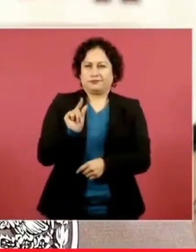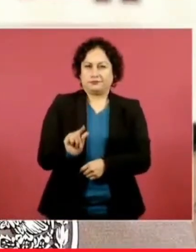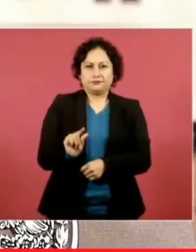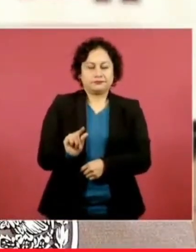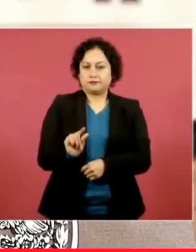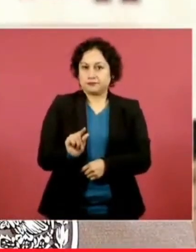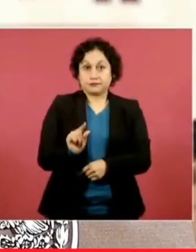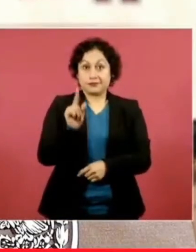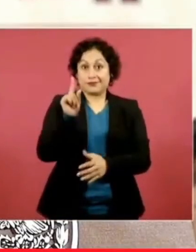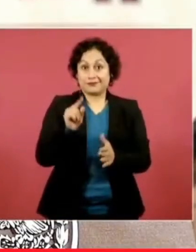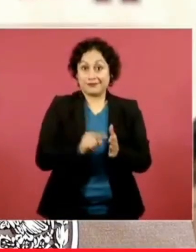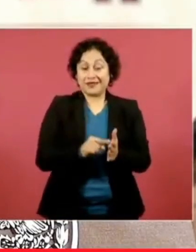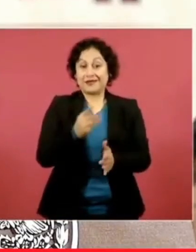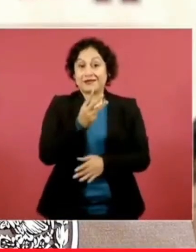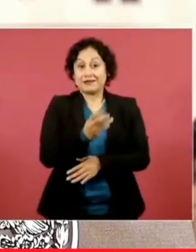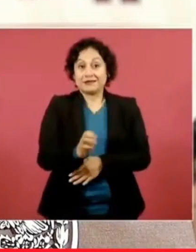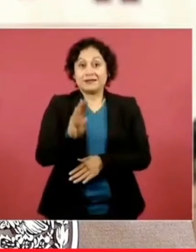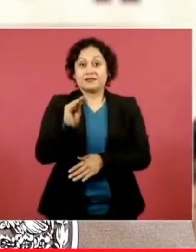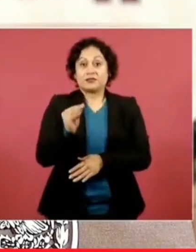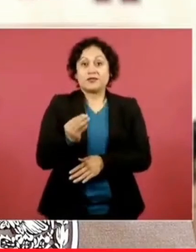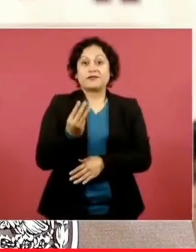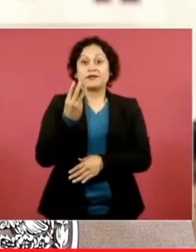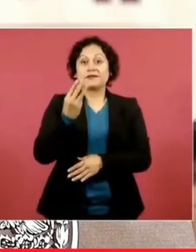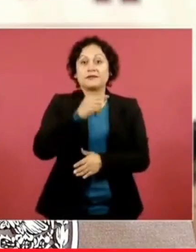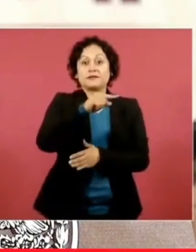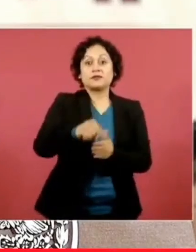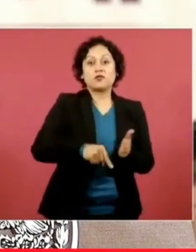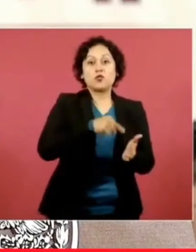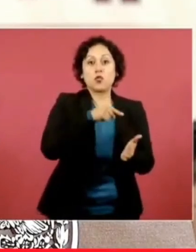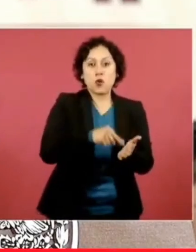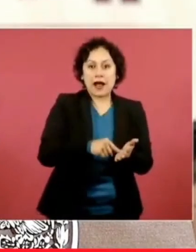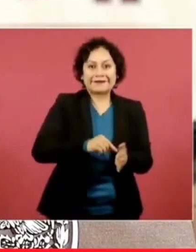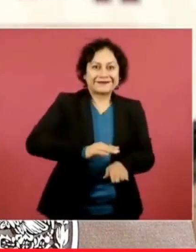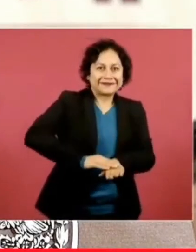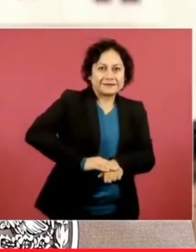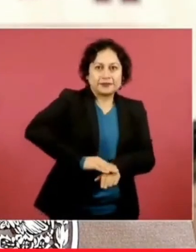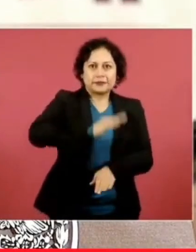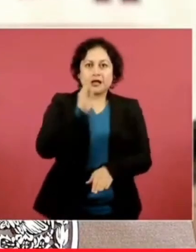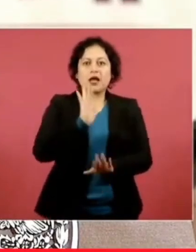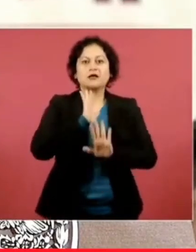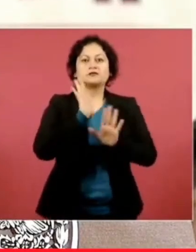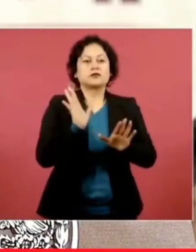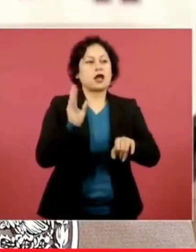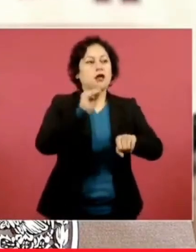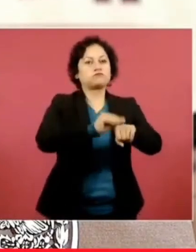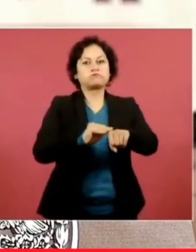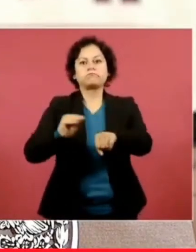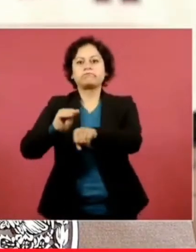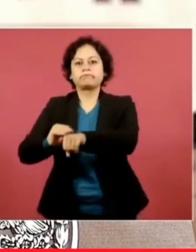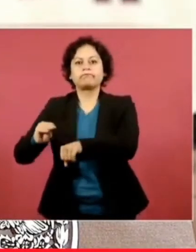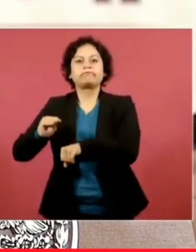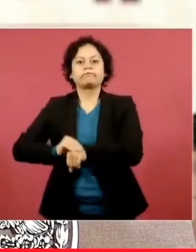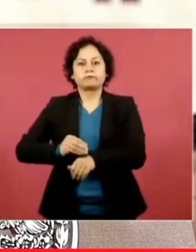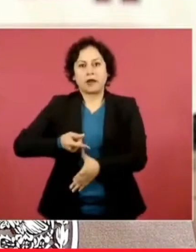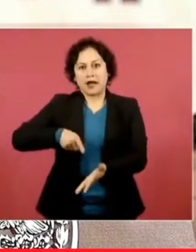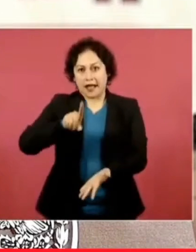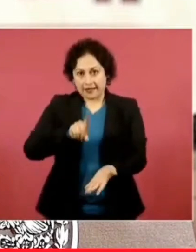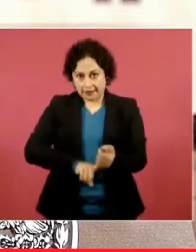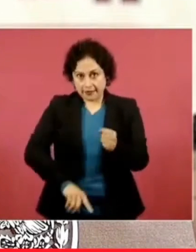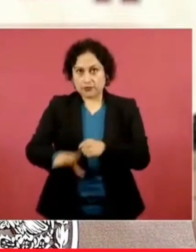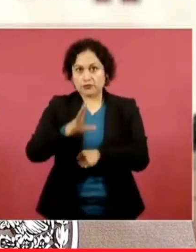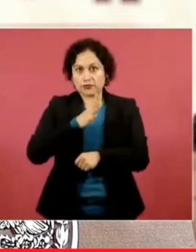393 localidades más que contemplan 260 mil